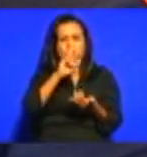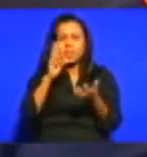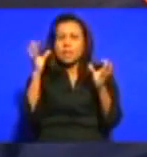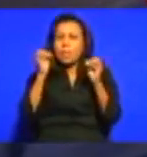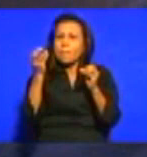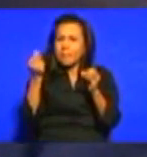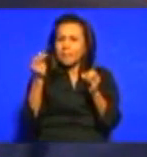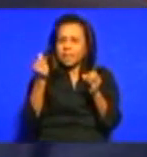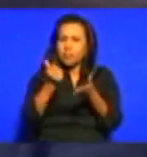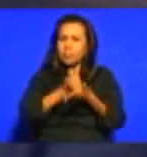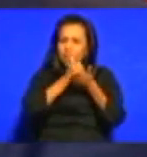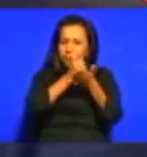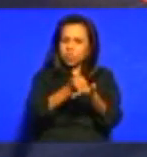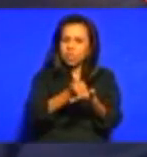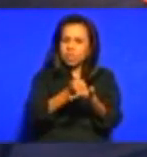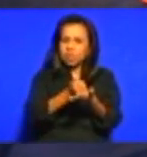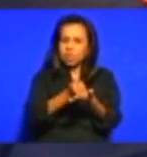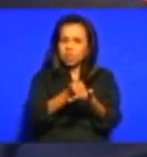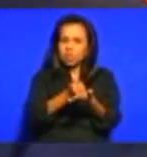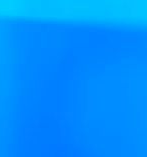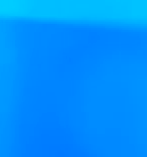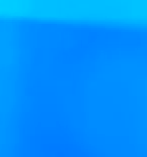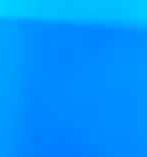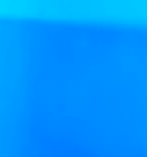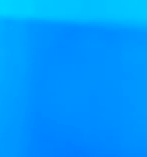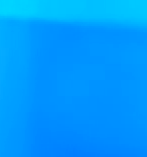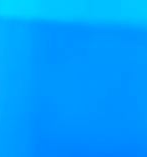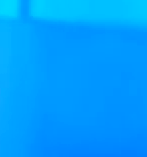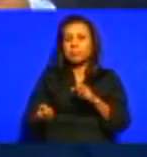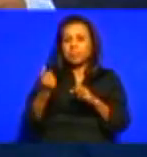como periodista invitado, Sergio Rivera.